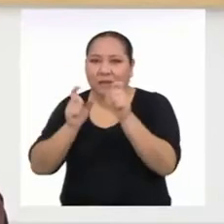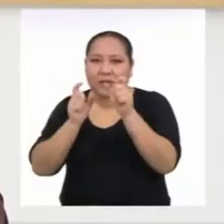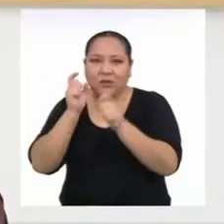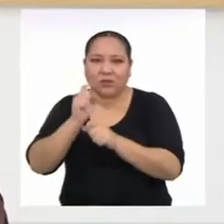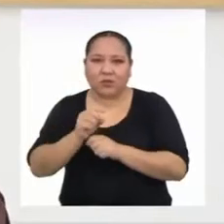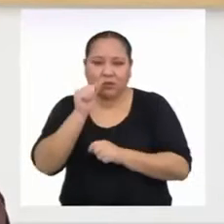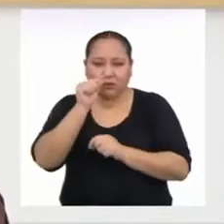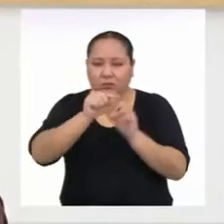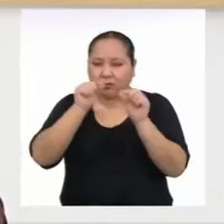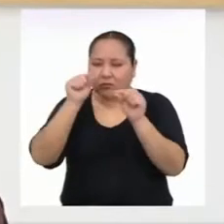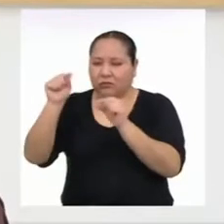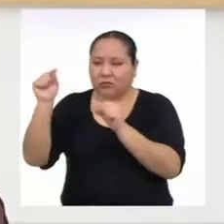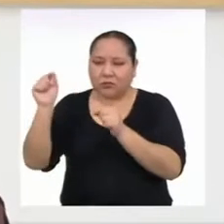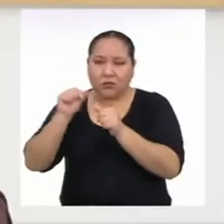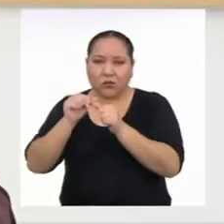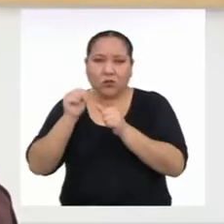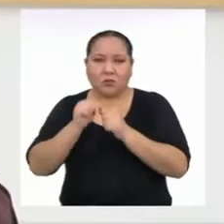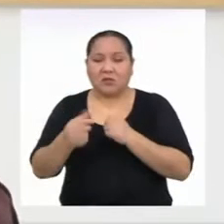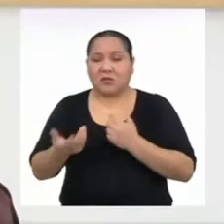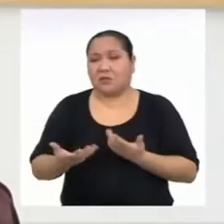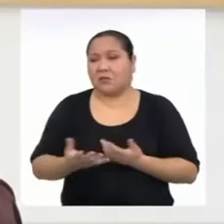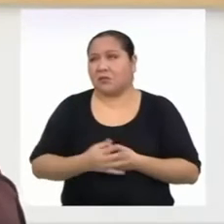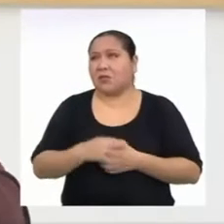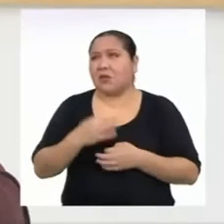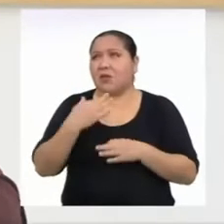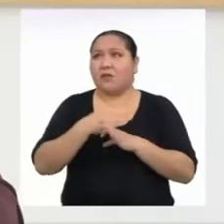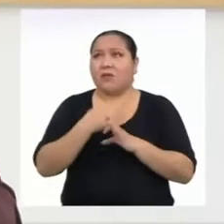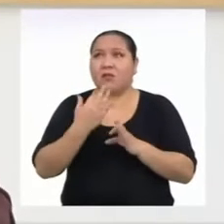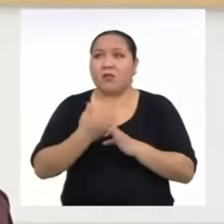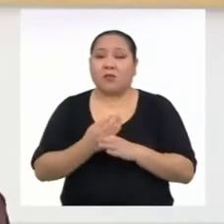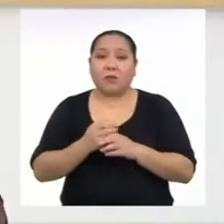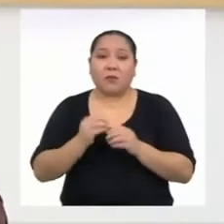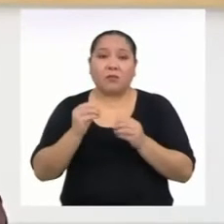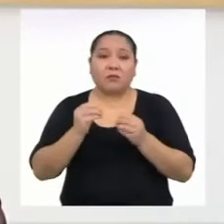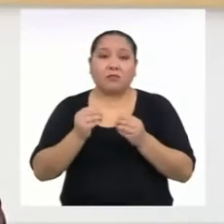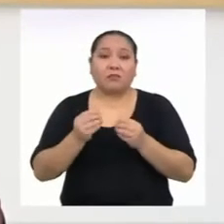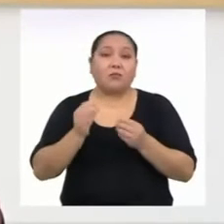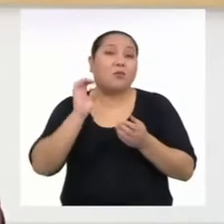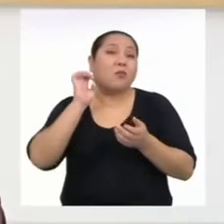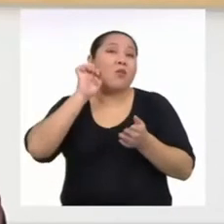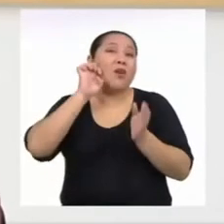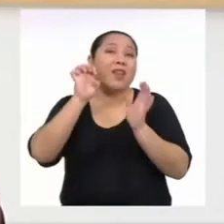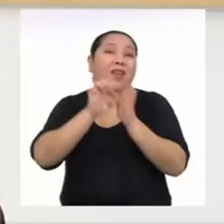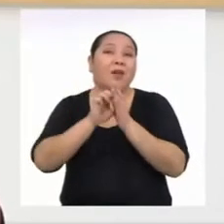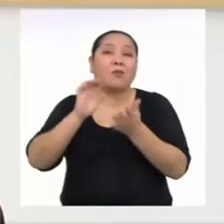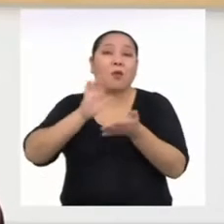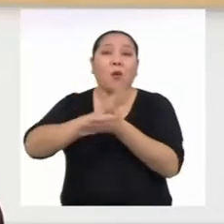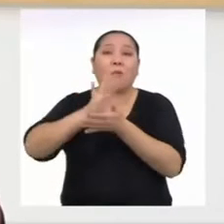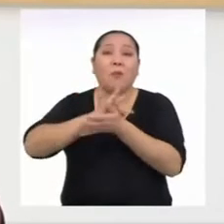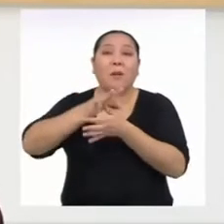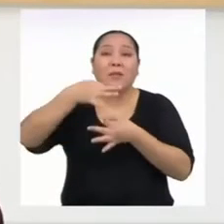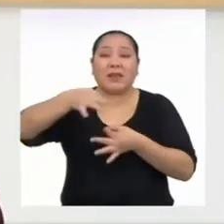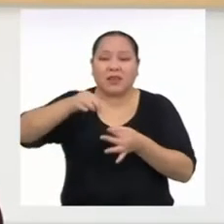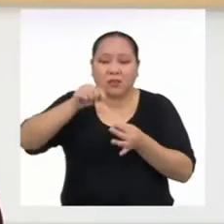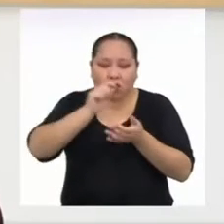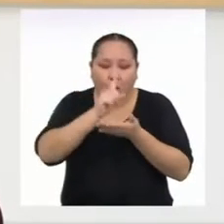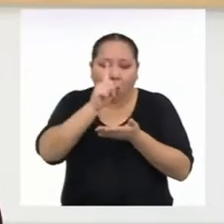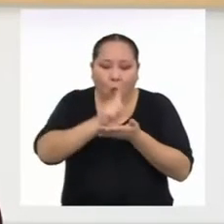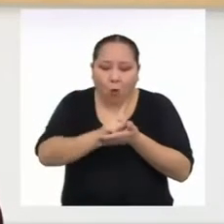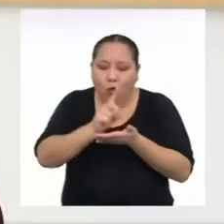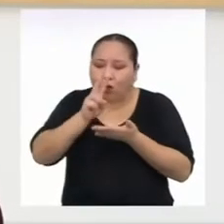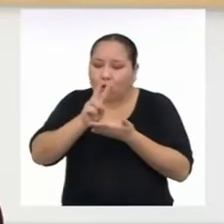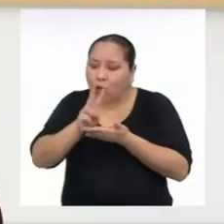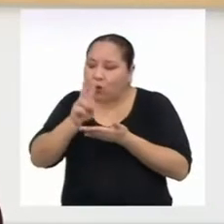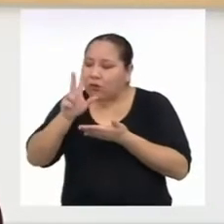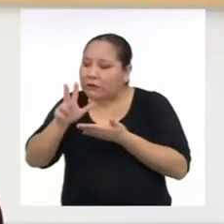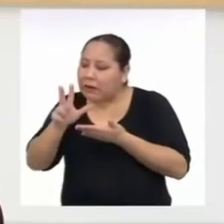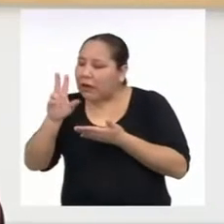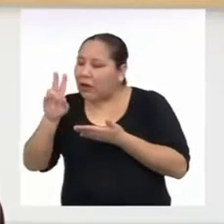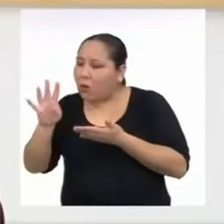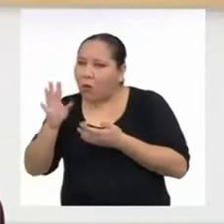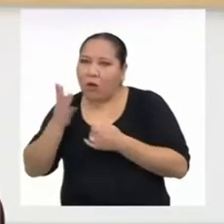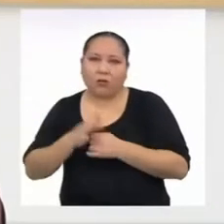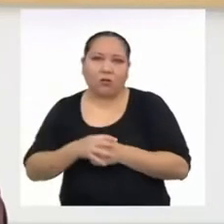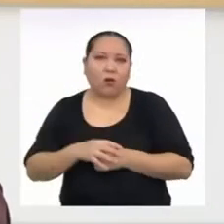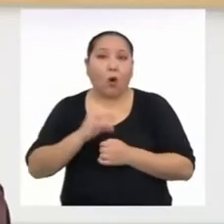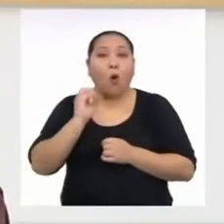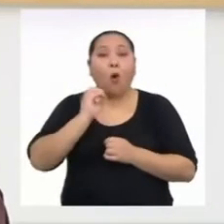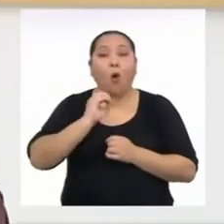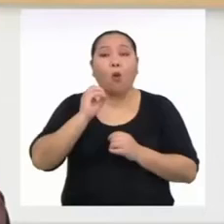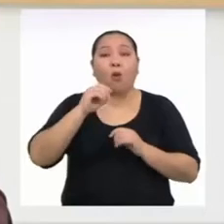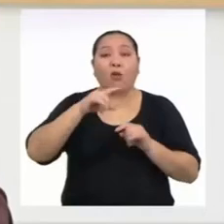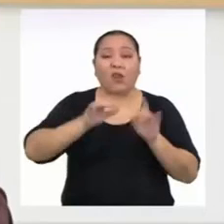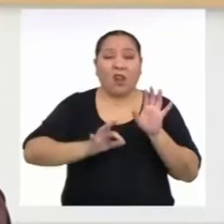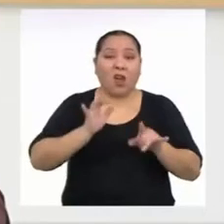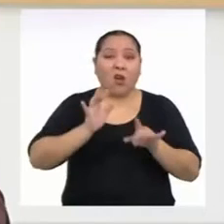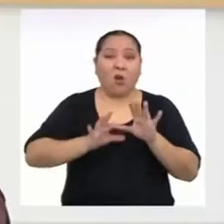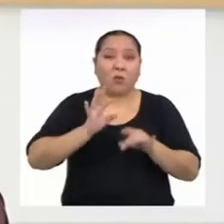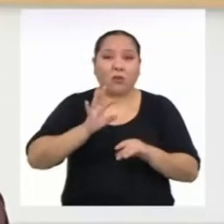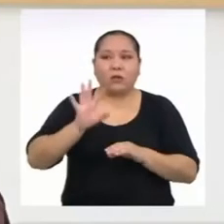segundo, a través de algún medio mecánico, que puede ser papelitos dentro de una bolsa o números aleatorios generados con una calculadora o computadora,